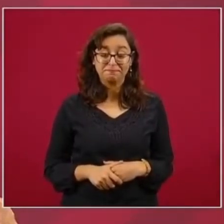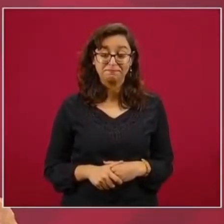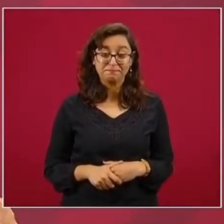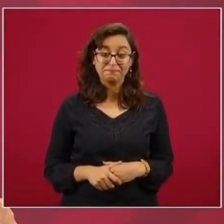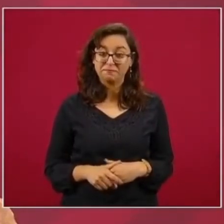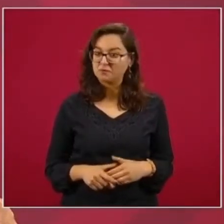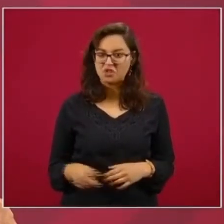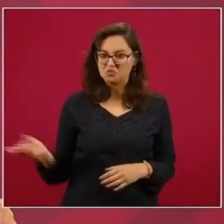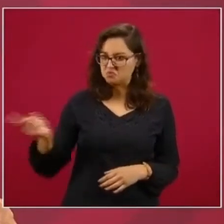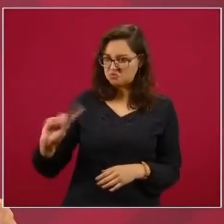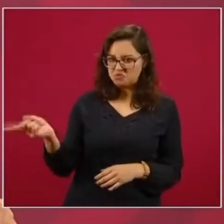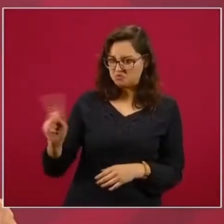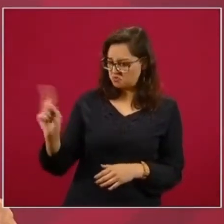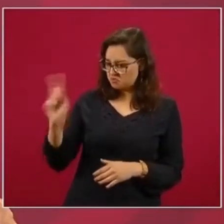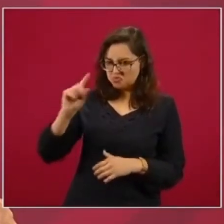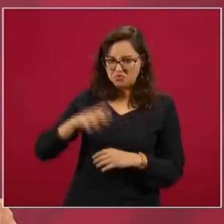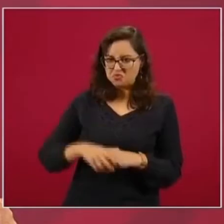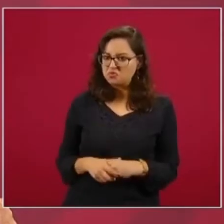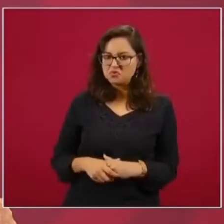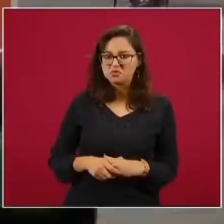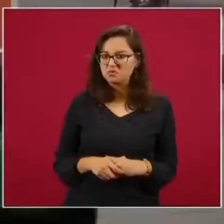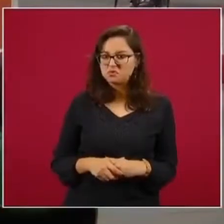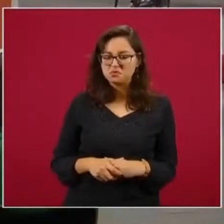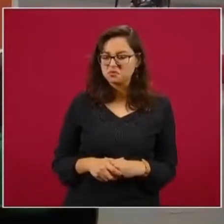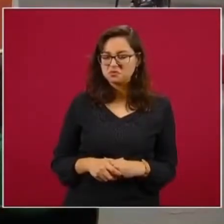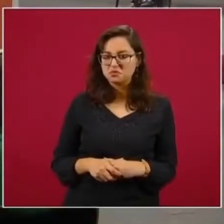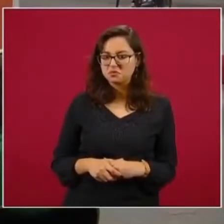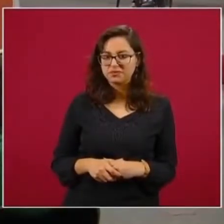Entonces, no,